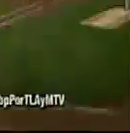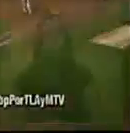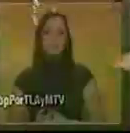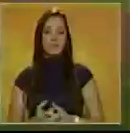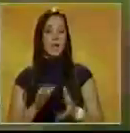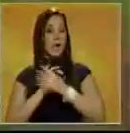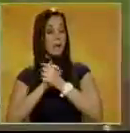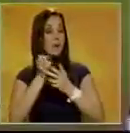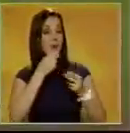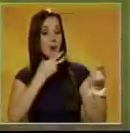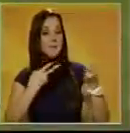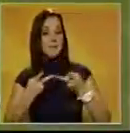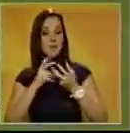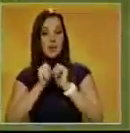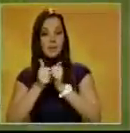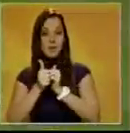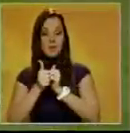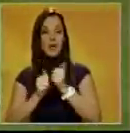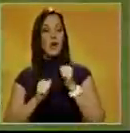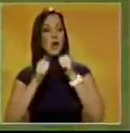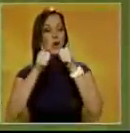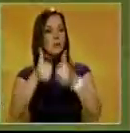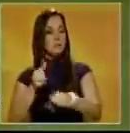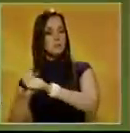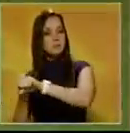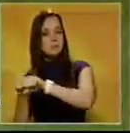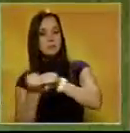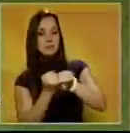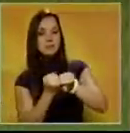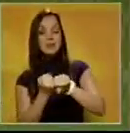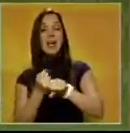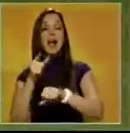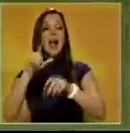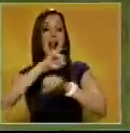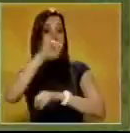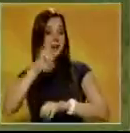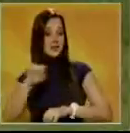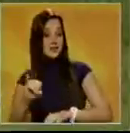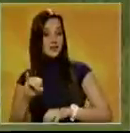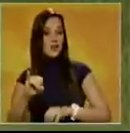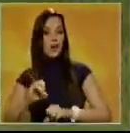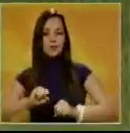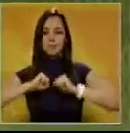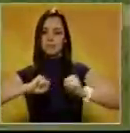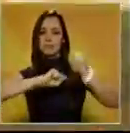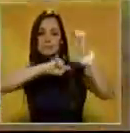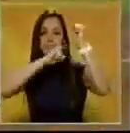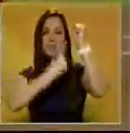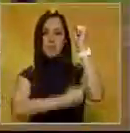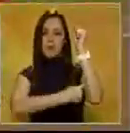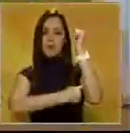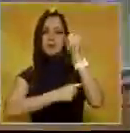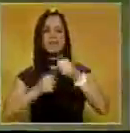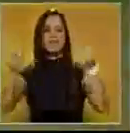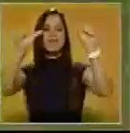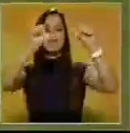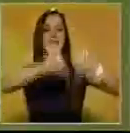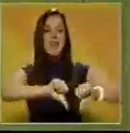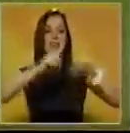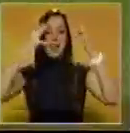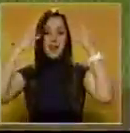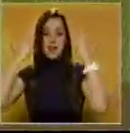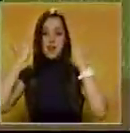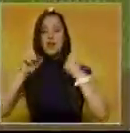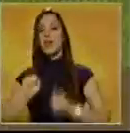Amigos, bienvenidos a los deportes. Comenzamos con el béisbol profesional venezolano, contándoles que las Águilas del Zulia desplegaron todo su poder para derrotar a los Leones de